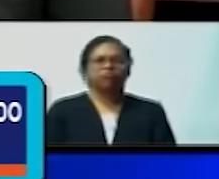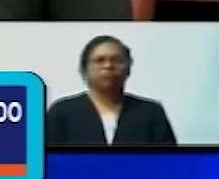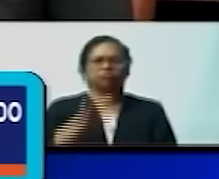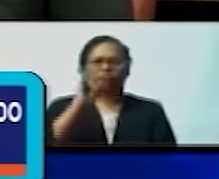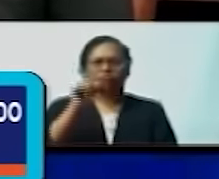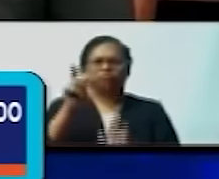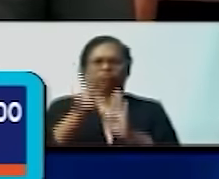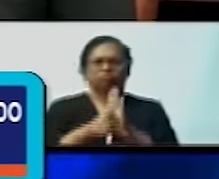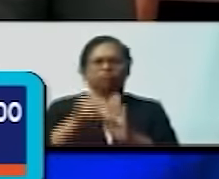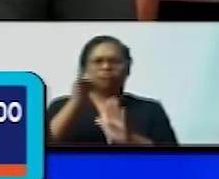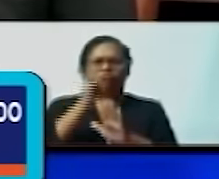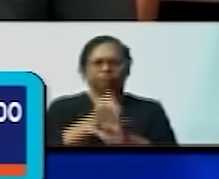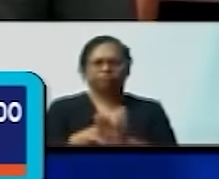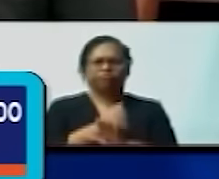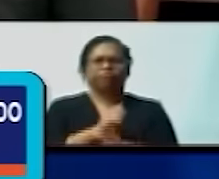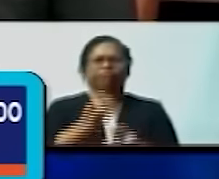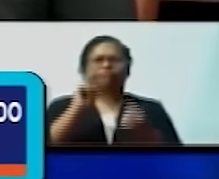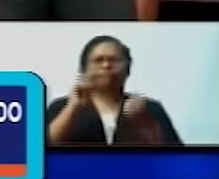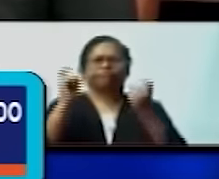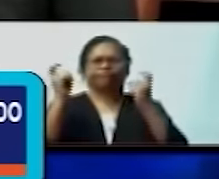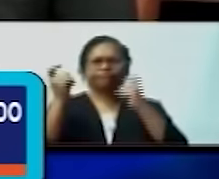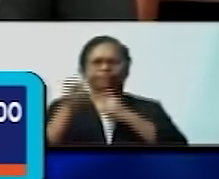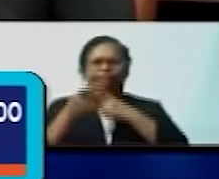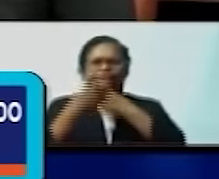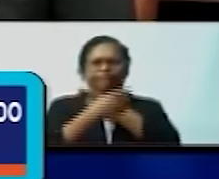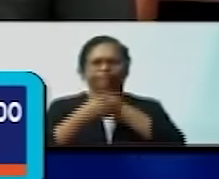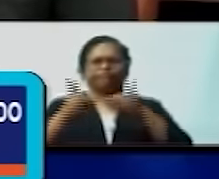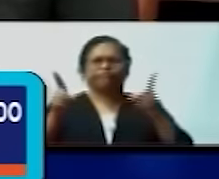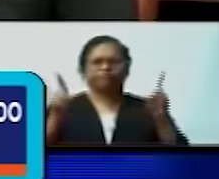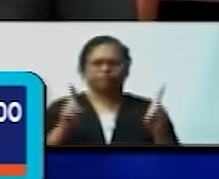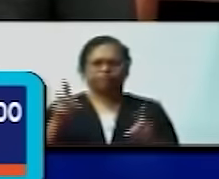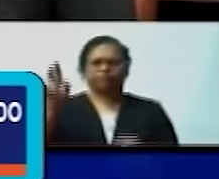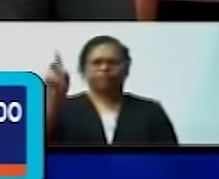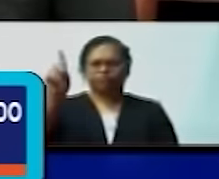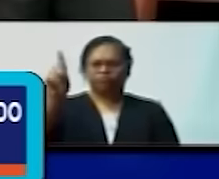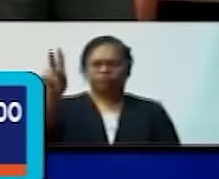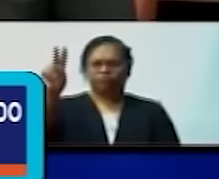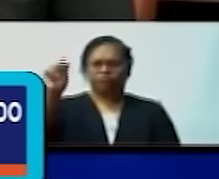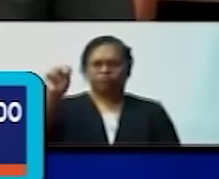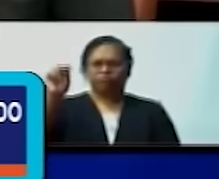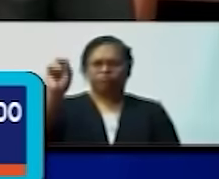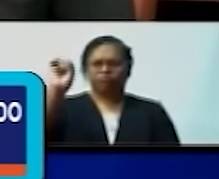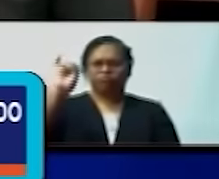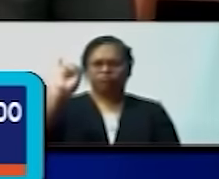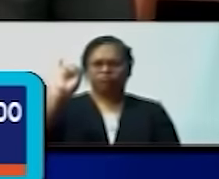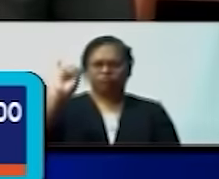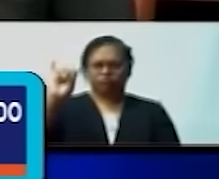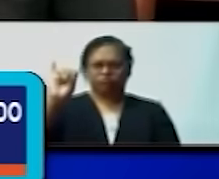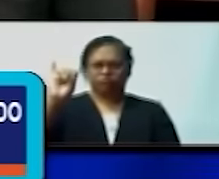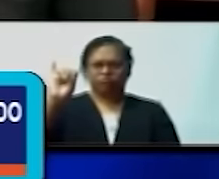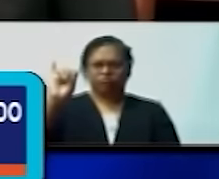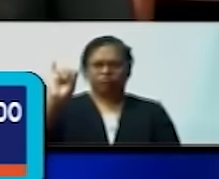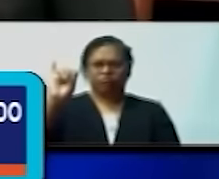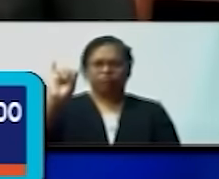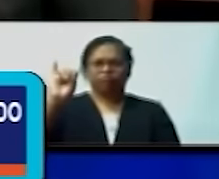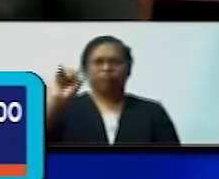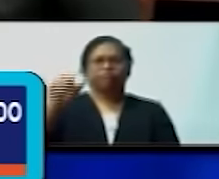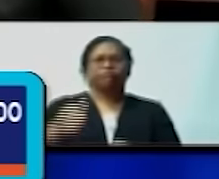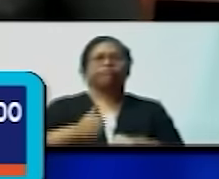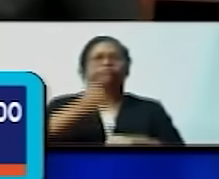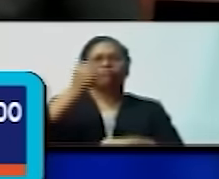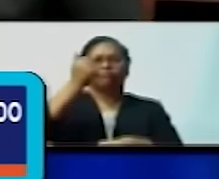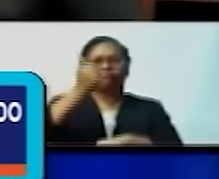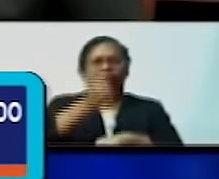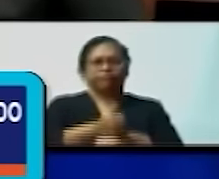Departamento Nacional de Inteligencia, DNI, y se crea la